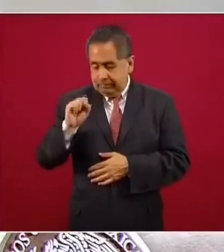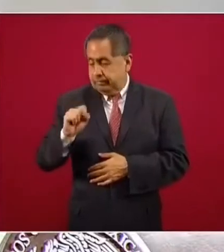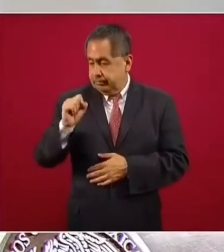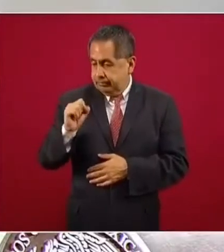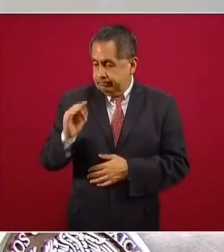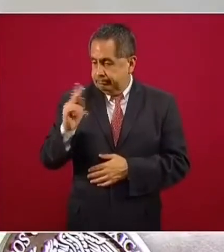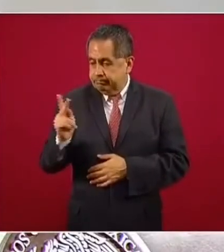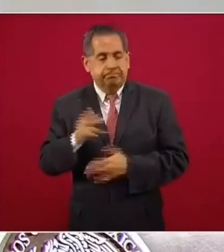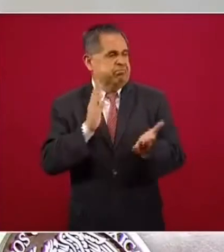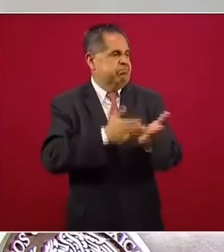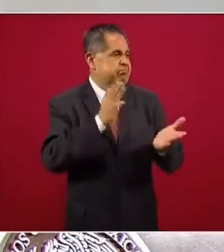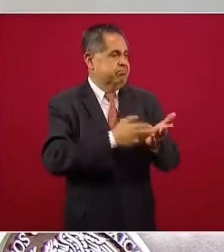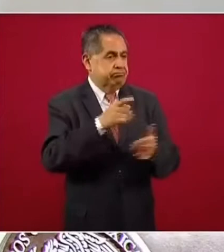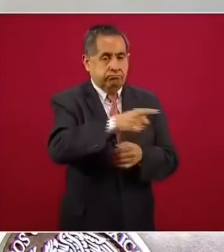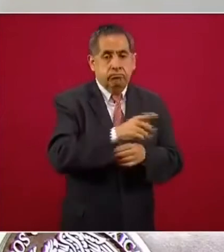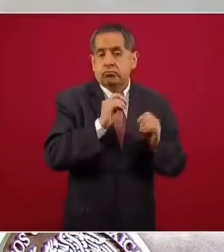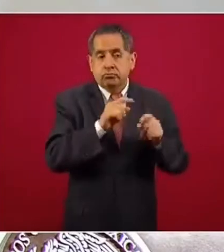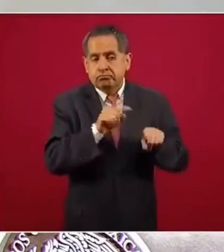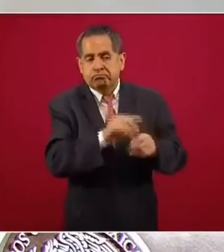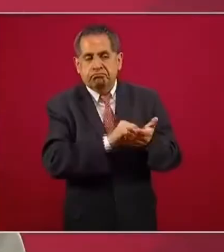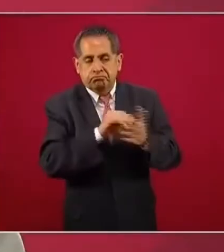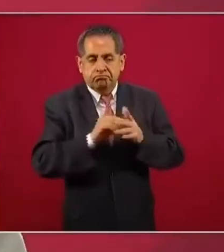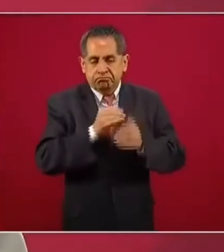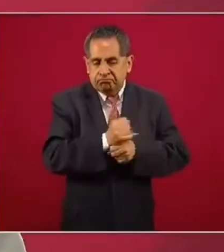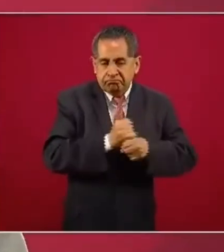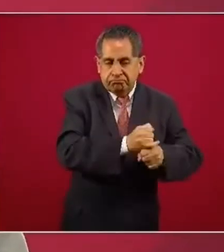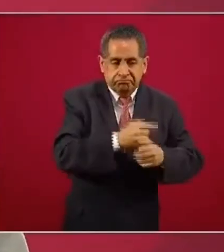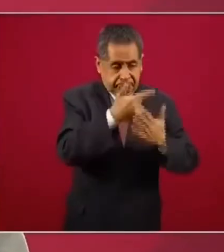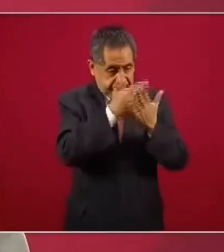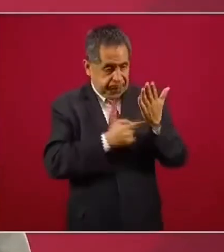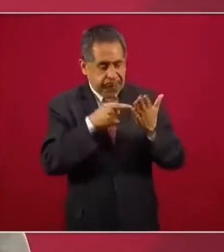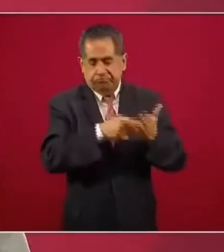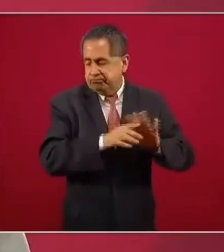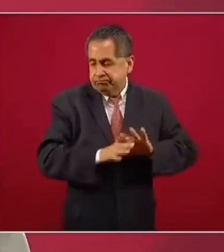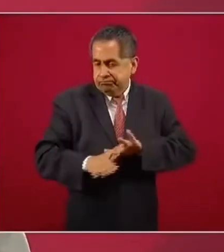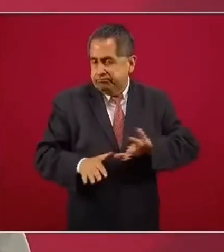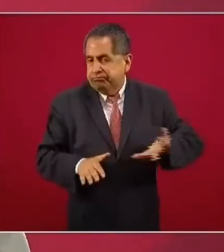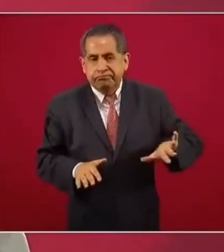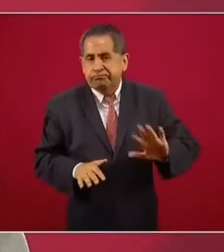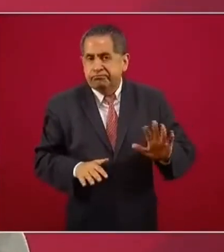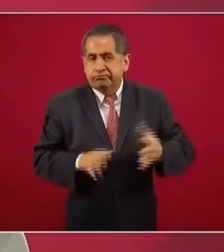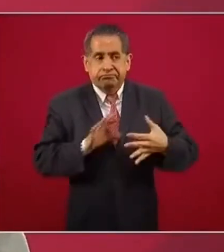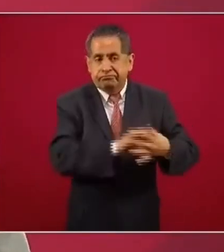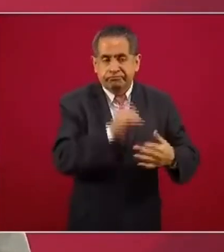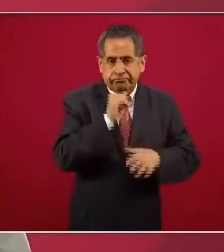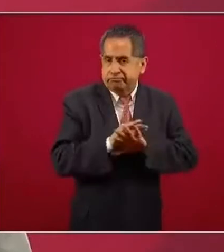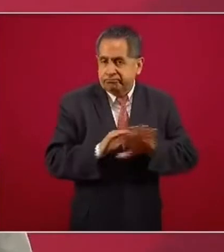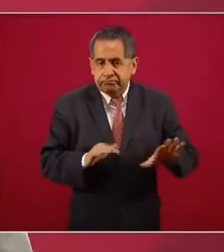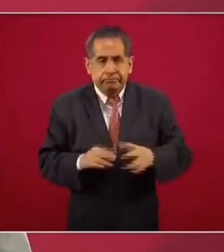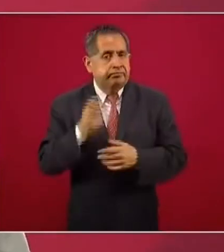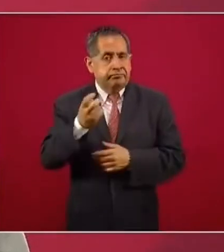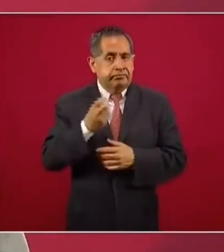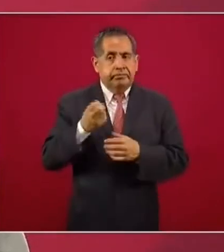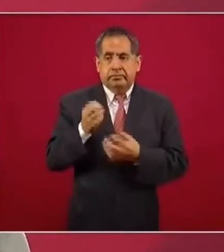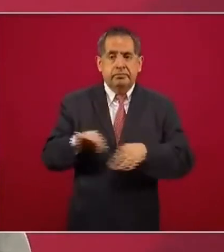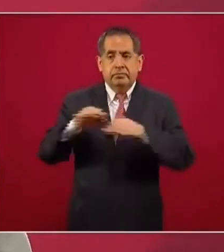de aquellas que se encuentran en investigación. En fin, en el nuevo orden que se plantea, con